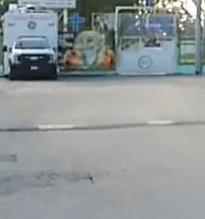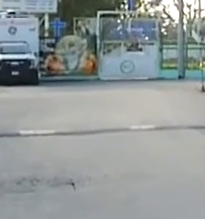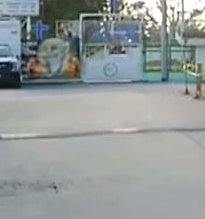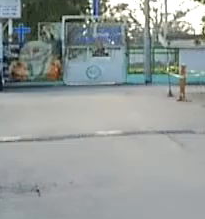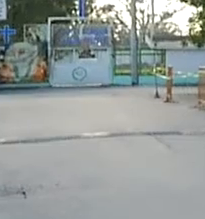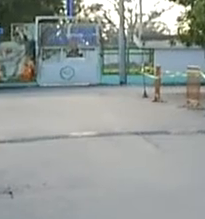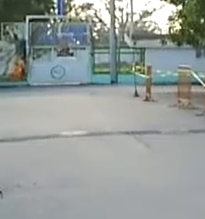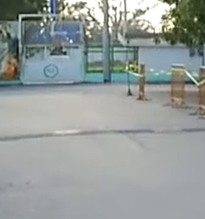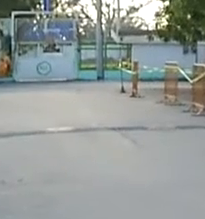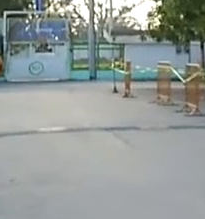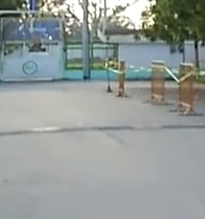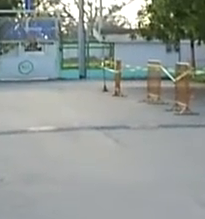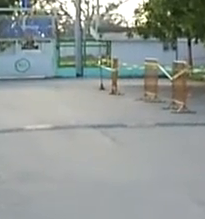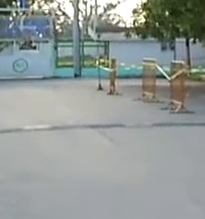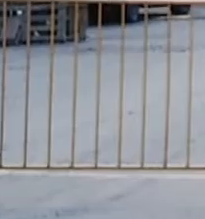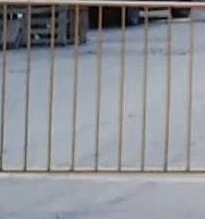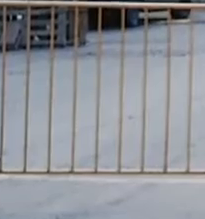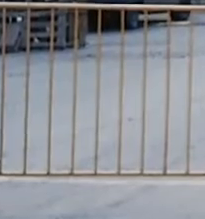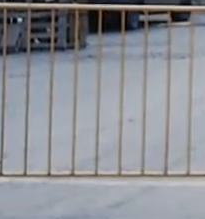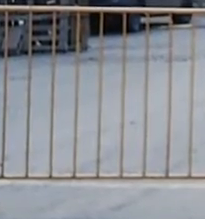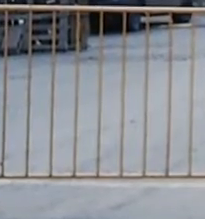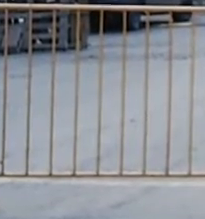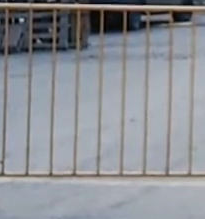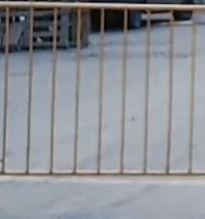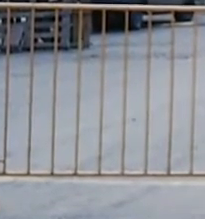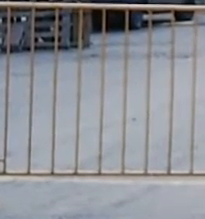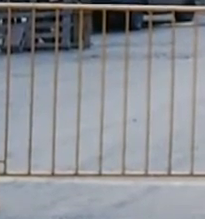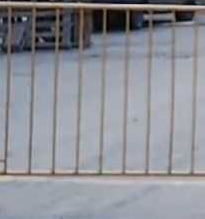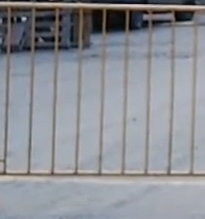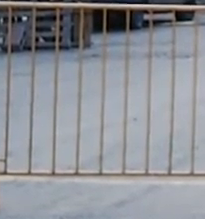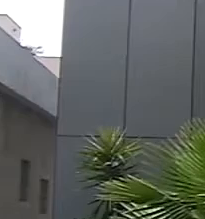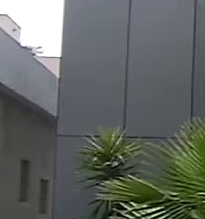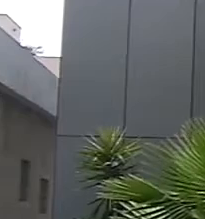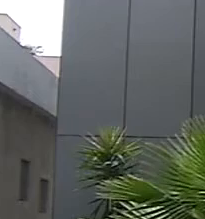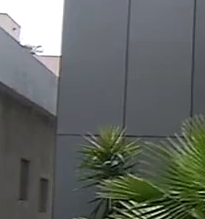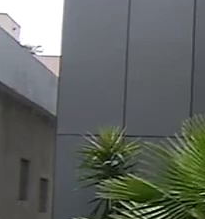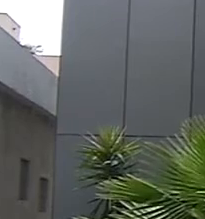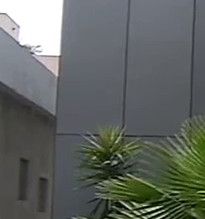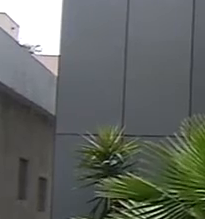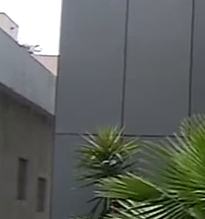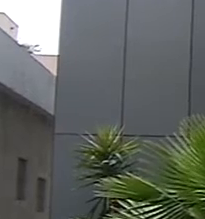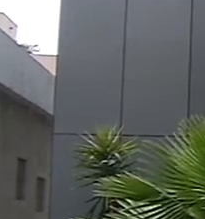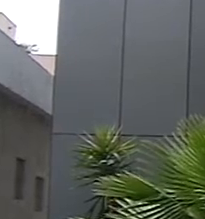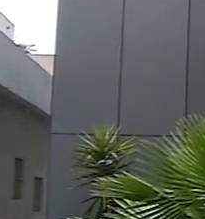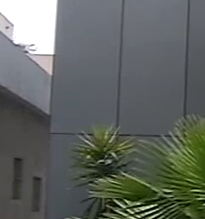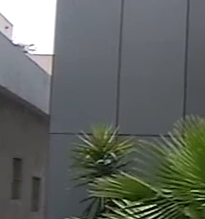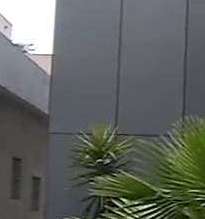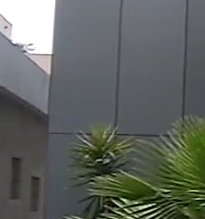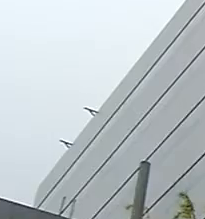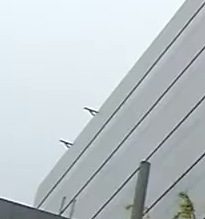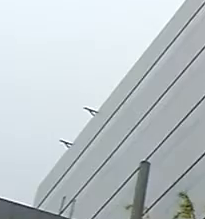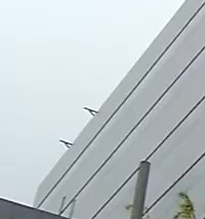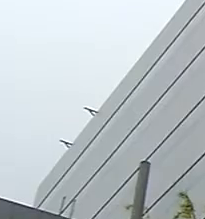dos primeros asilos en el municipio de guadalupe señaló que algunos continúan internados en hospitales dijo que se encuentran